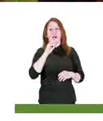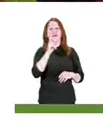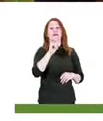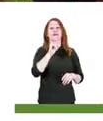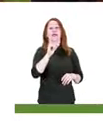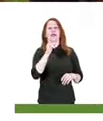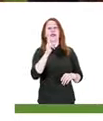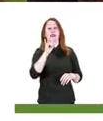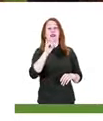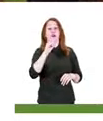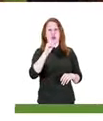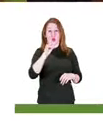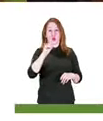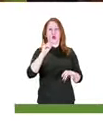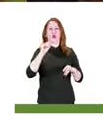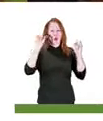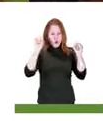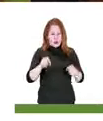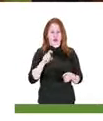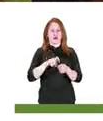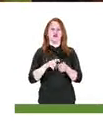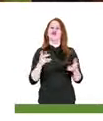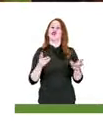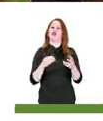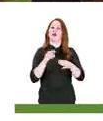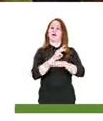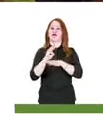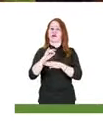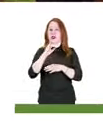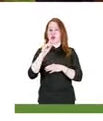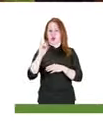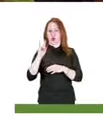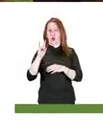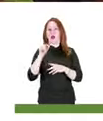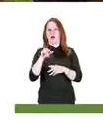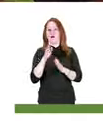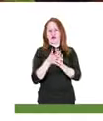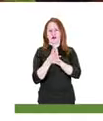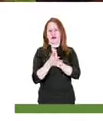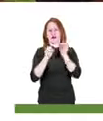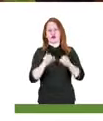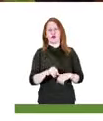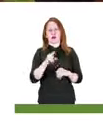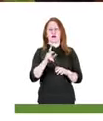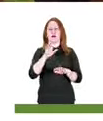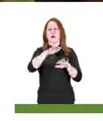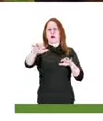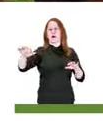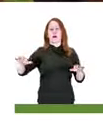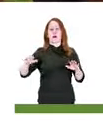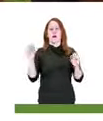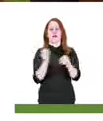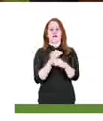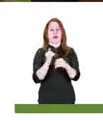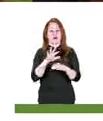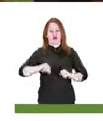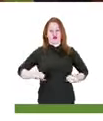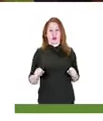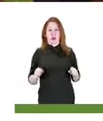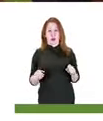IDU al cual se puede acceder, está en la página web y allí pueden encontrar información de cada uno de los segmentos viales que hay en Bogotá, incluidos